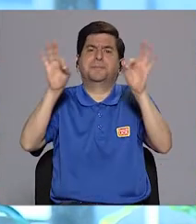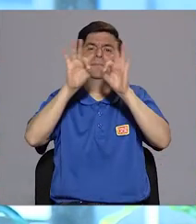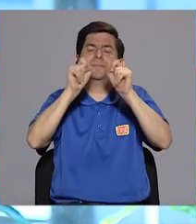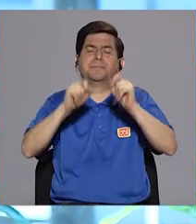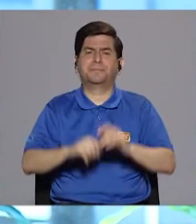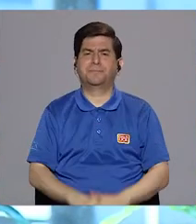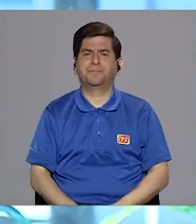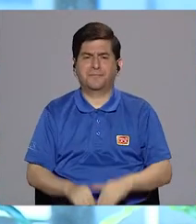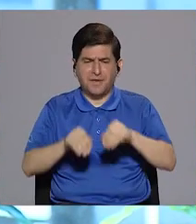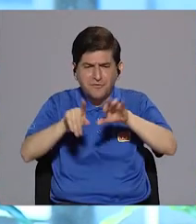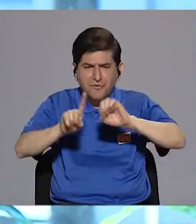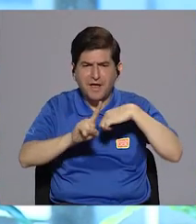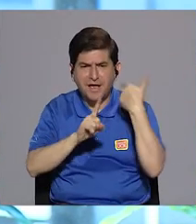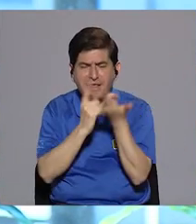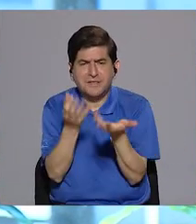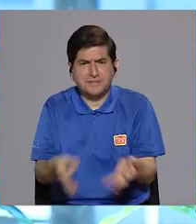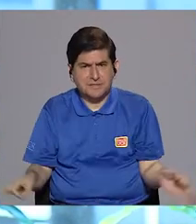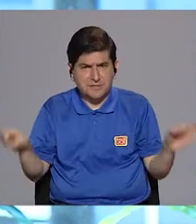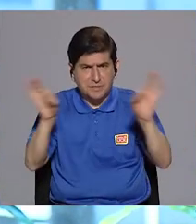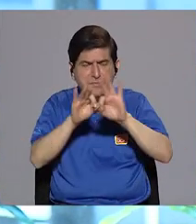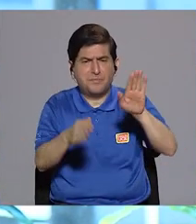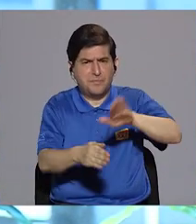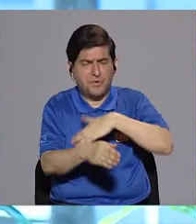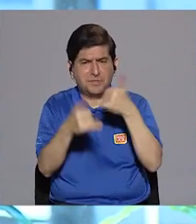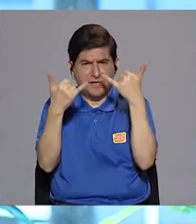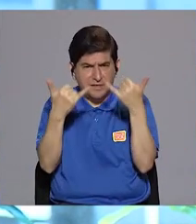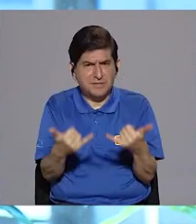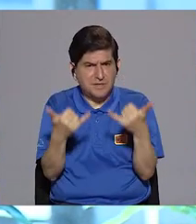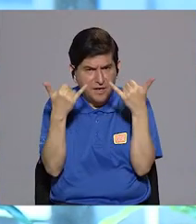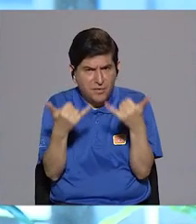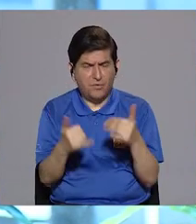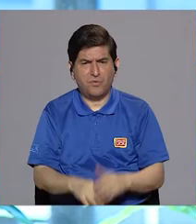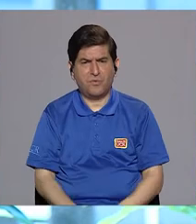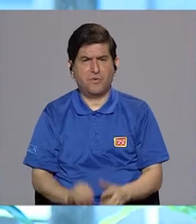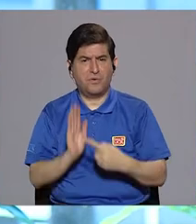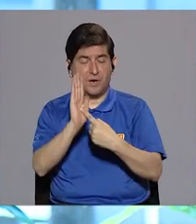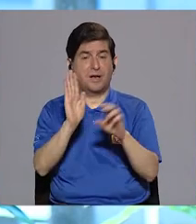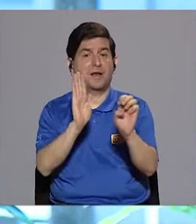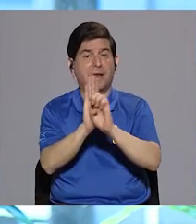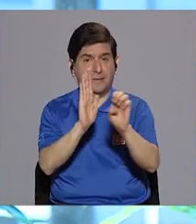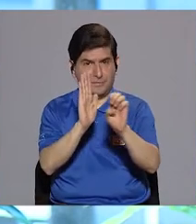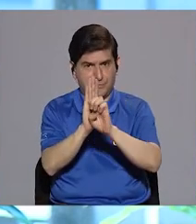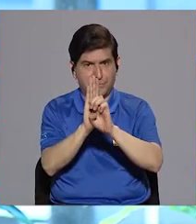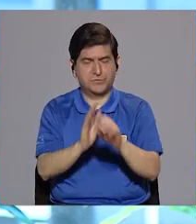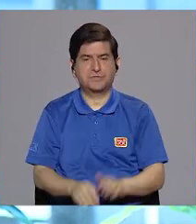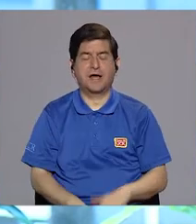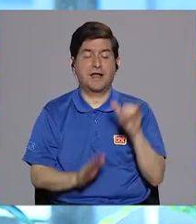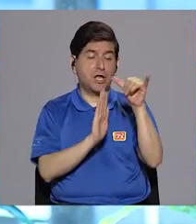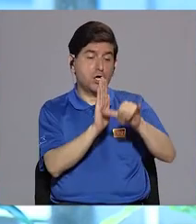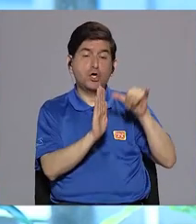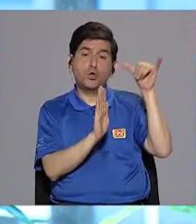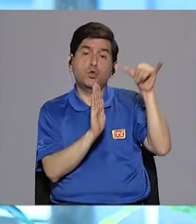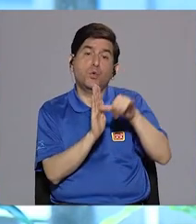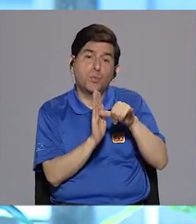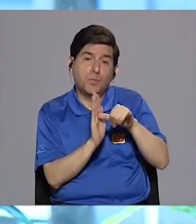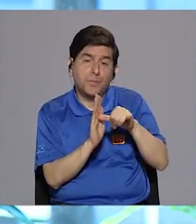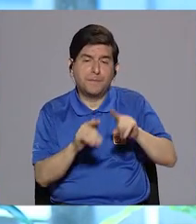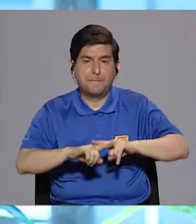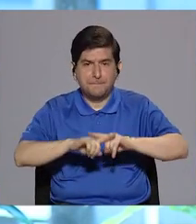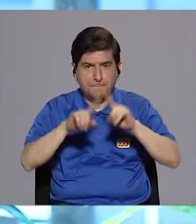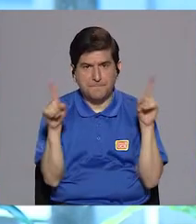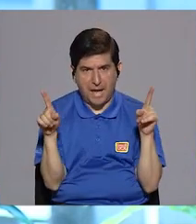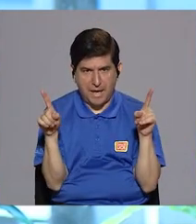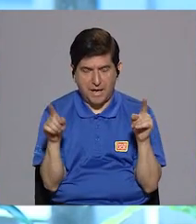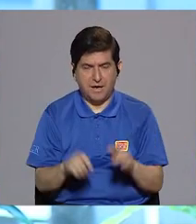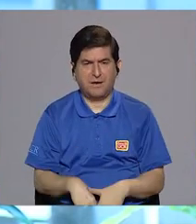fundamental. Las redes sociales son fundamentales para la música en estos tiempos. Le mostraba un buen ejemplo del YouTube, pero